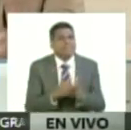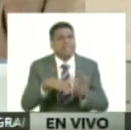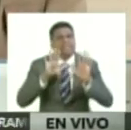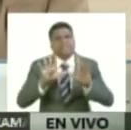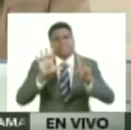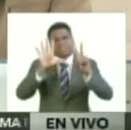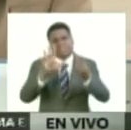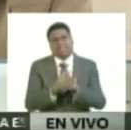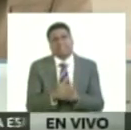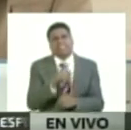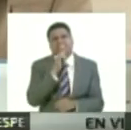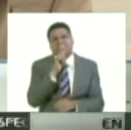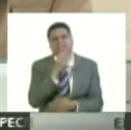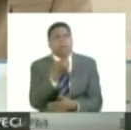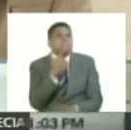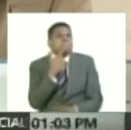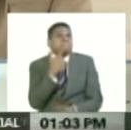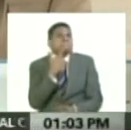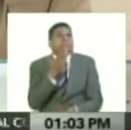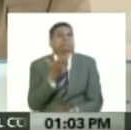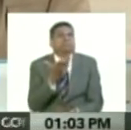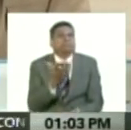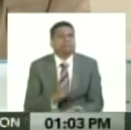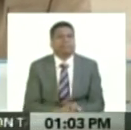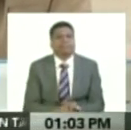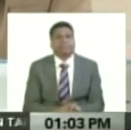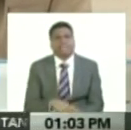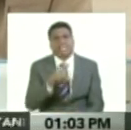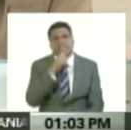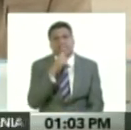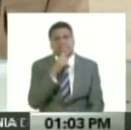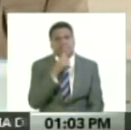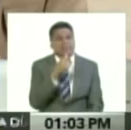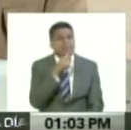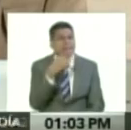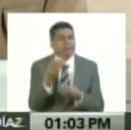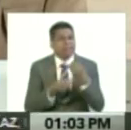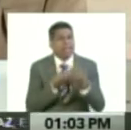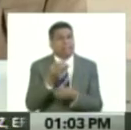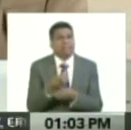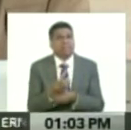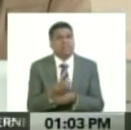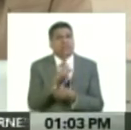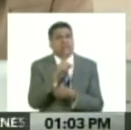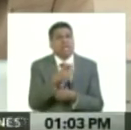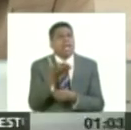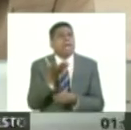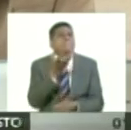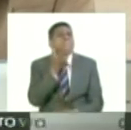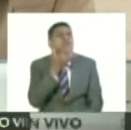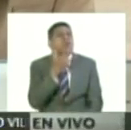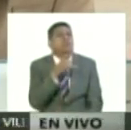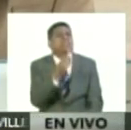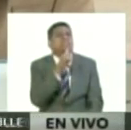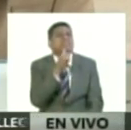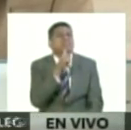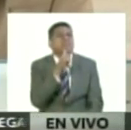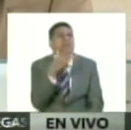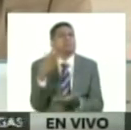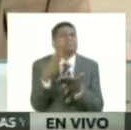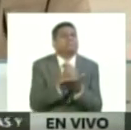puede estar apareciendo allí tiene que ver con que quién le está soplando el bistec. Los periodistas tendrían que preguntarse quién le está soplando el bistec